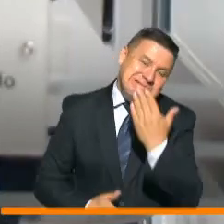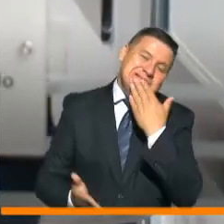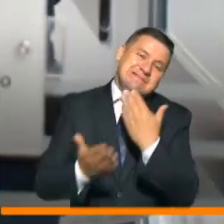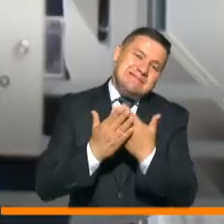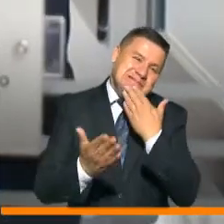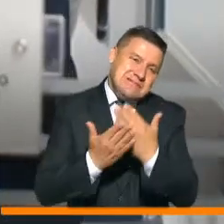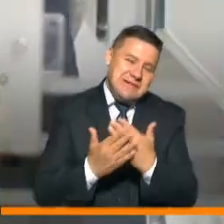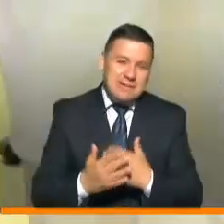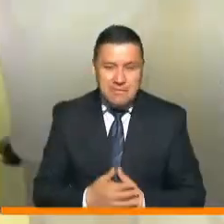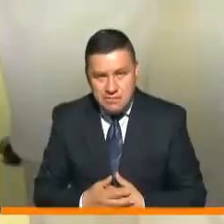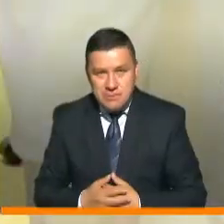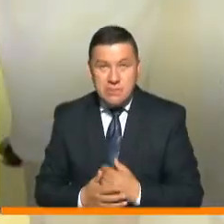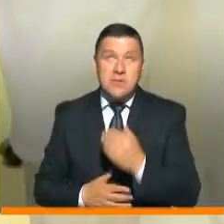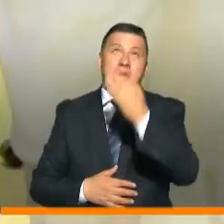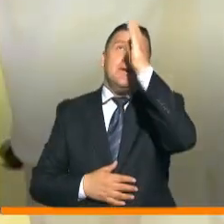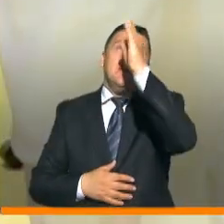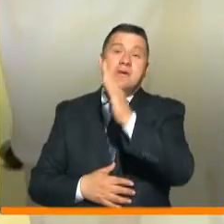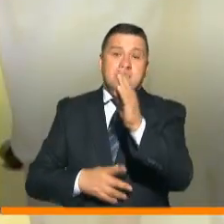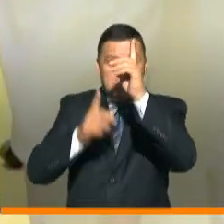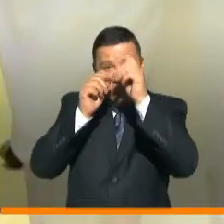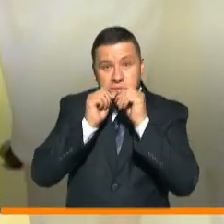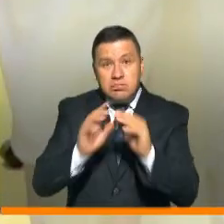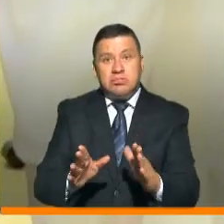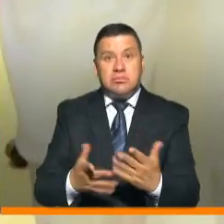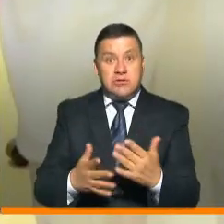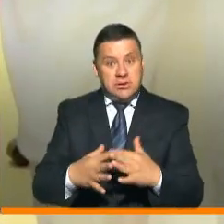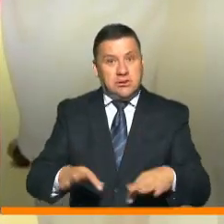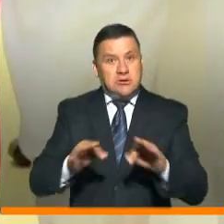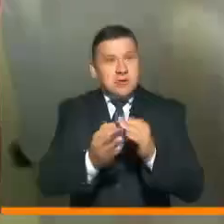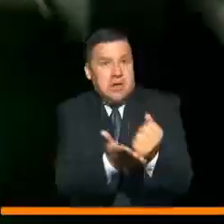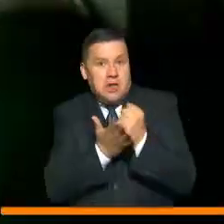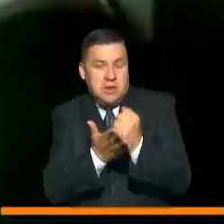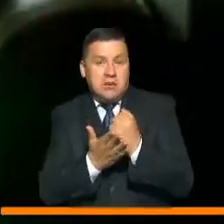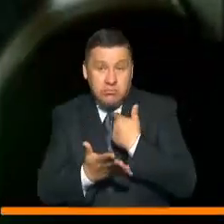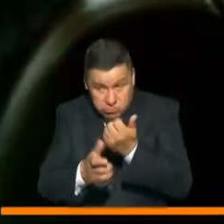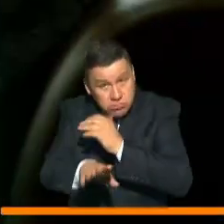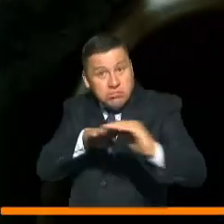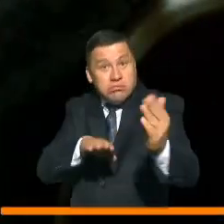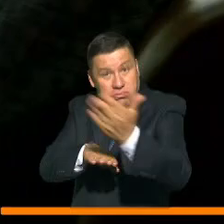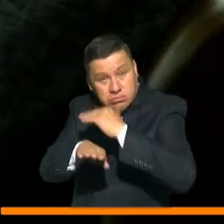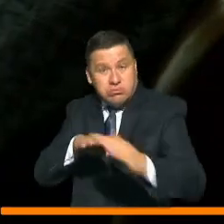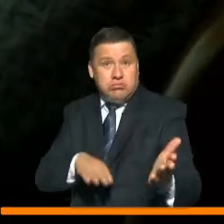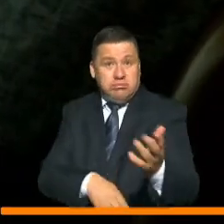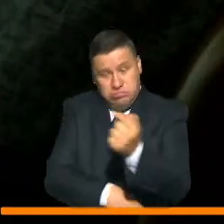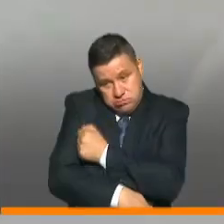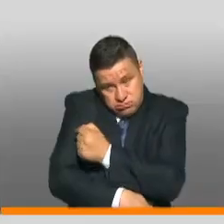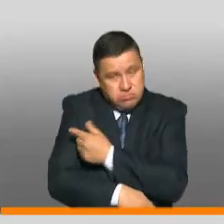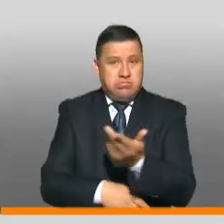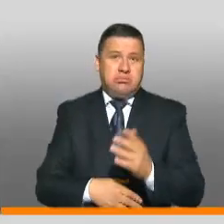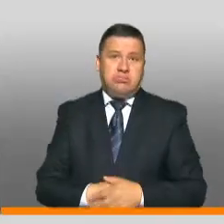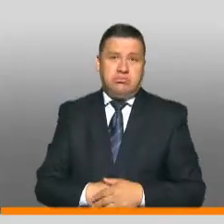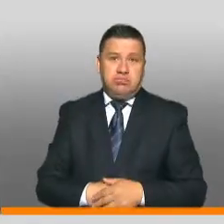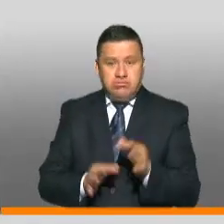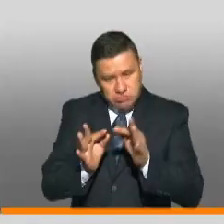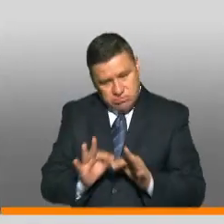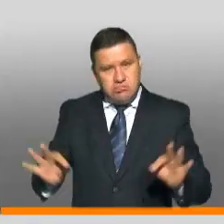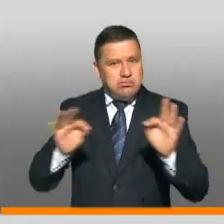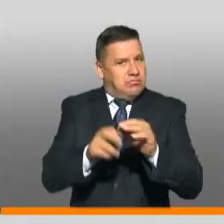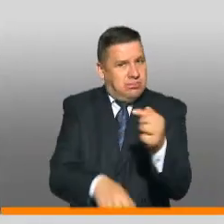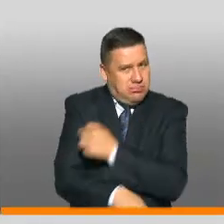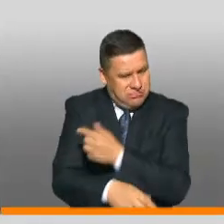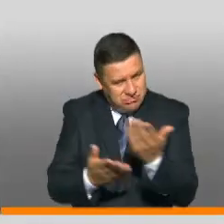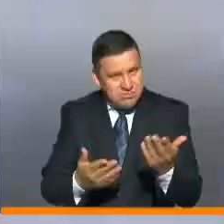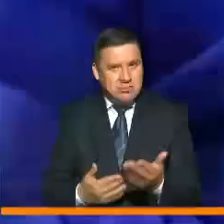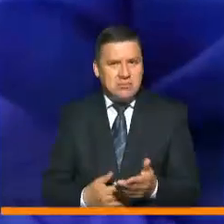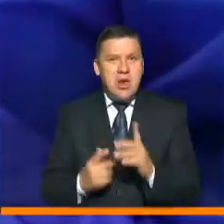con ellos. Que Dios los bendiga por este acto de ayuda. Yo los invito a que se vacunen, que la vacuna es importante,